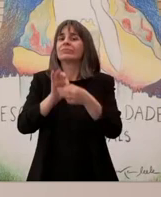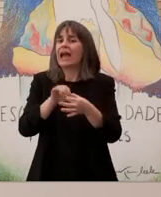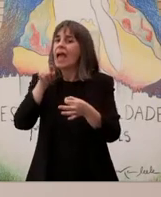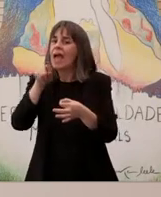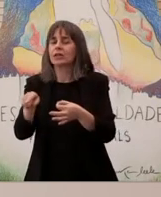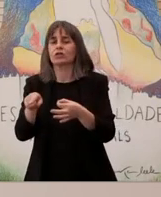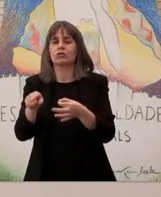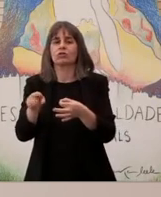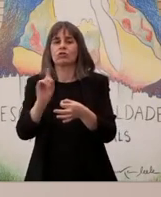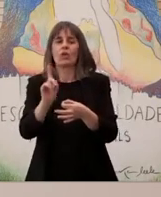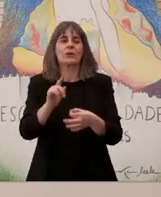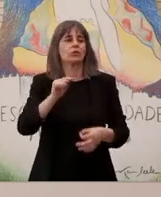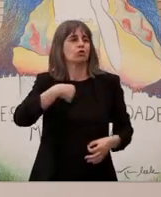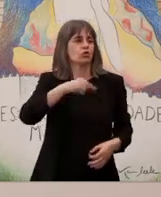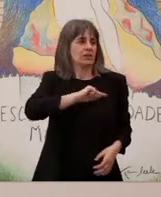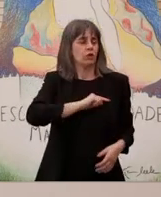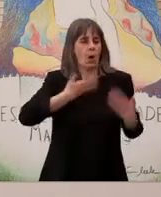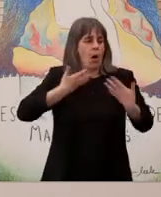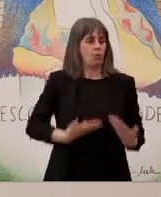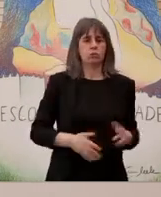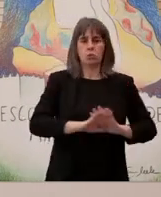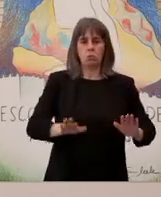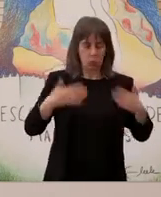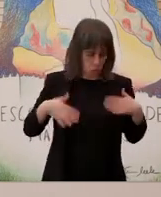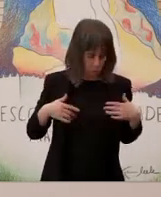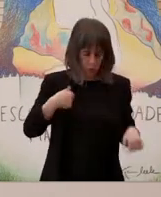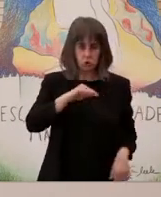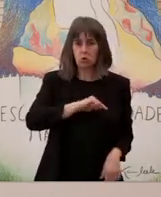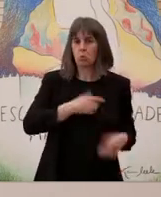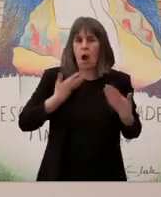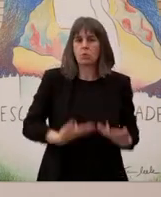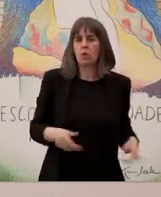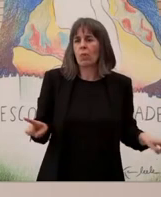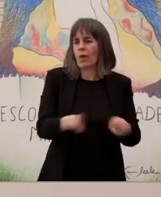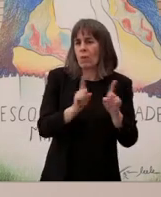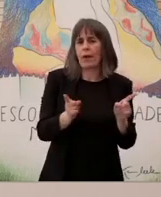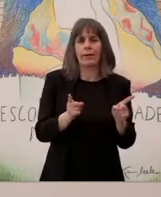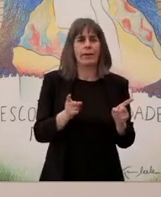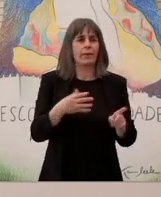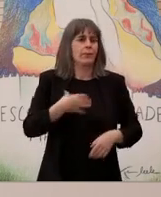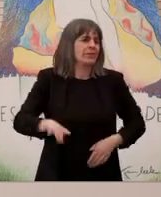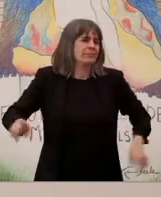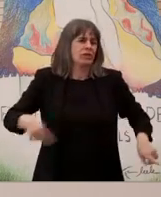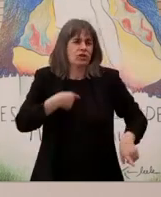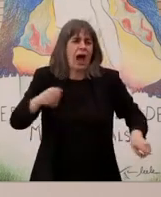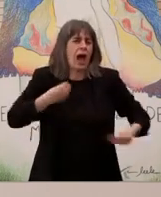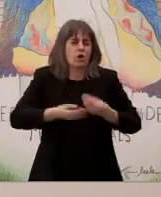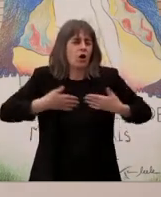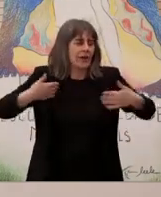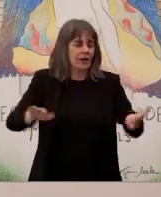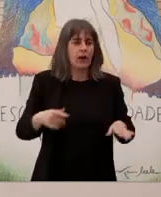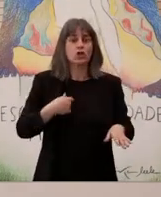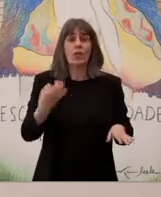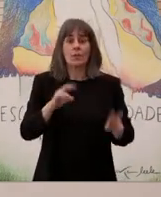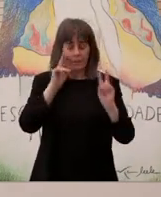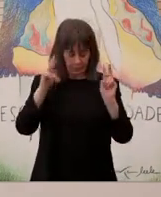ti te sientas a gusto con que elevas porque tú que tetese que sentir a gusto con que levas seño o qué seña como si son corno una cabeza decir tú que mirarte y decir